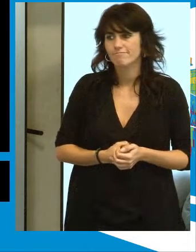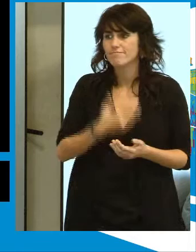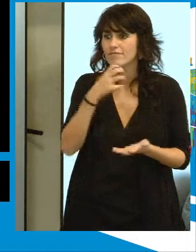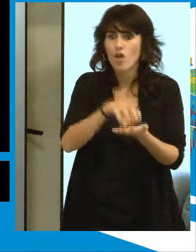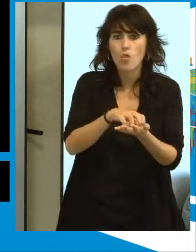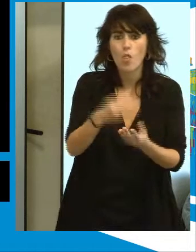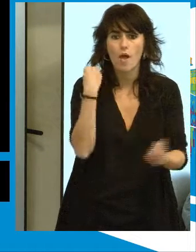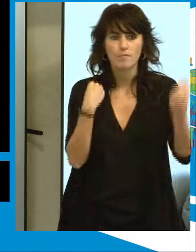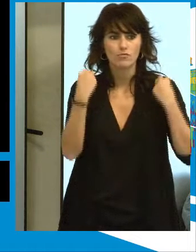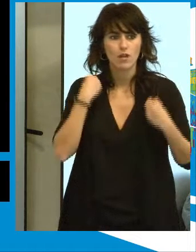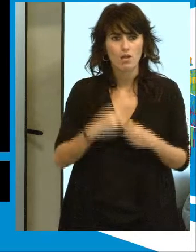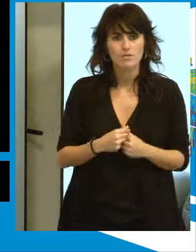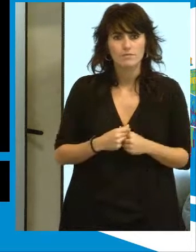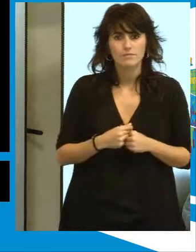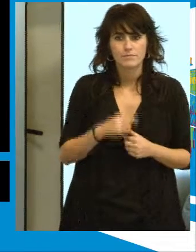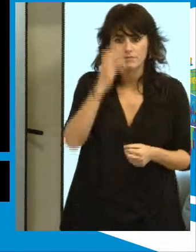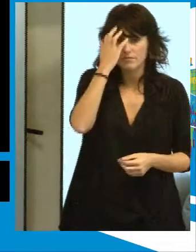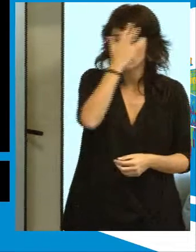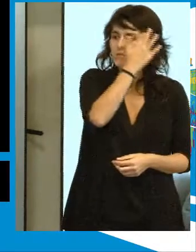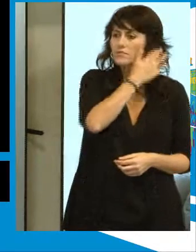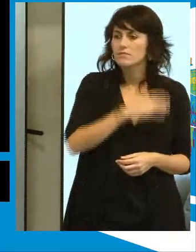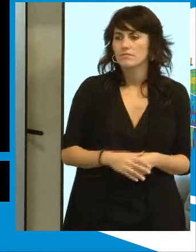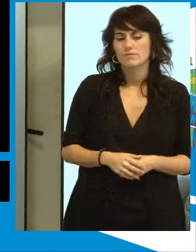¿Alguna duda, alguna pregunta?